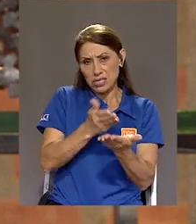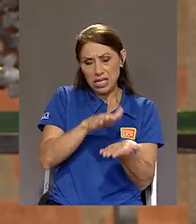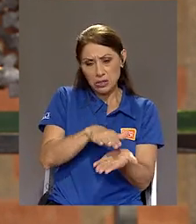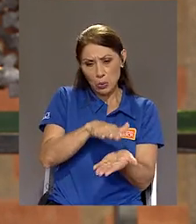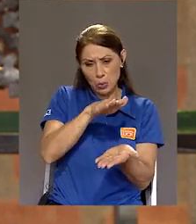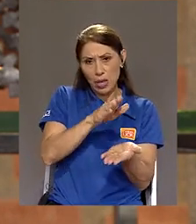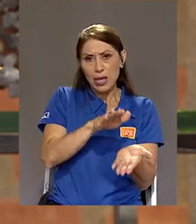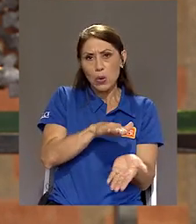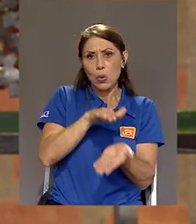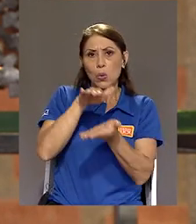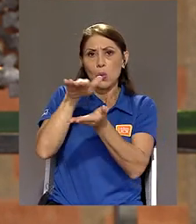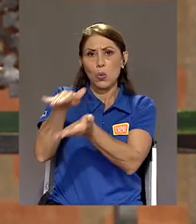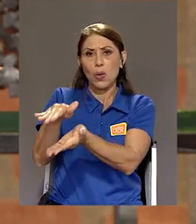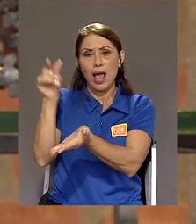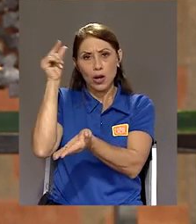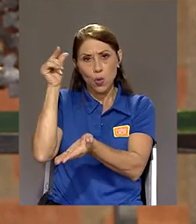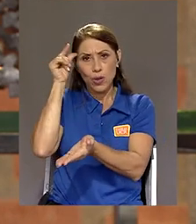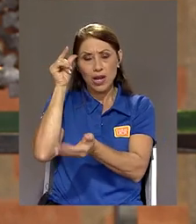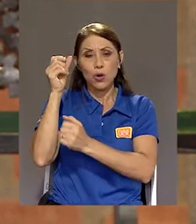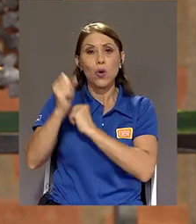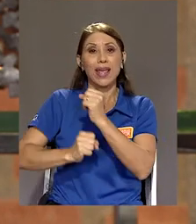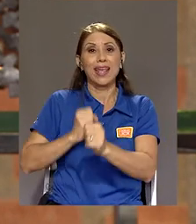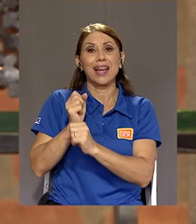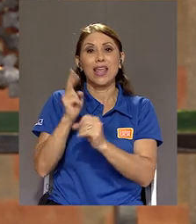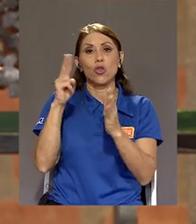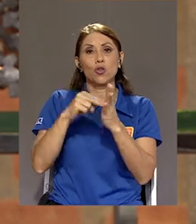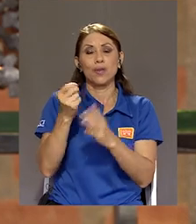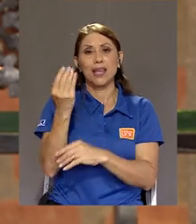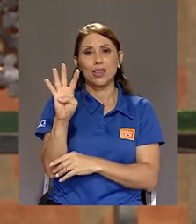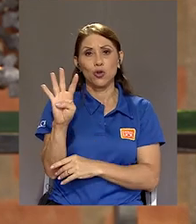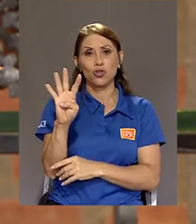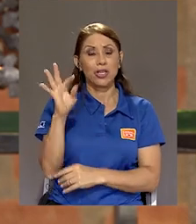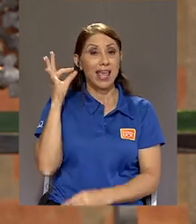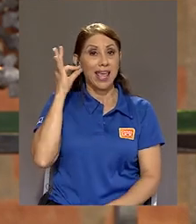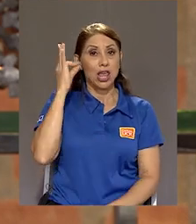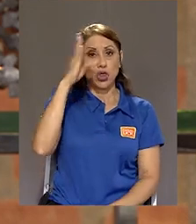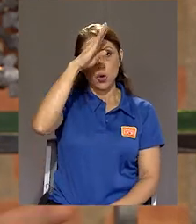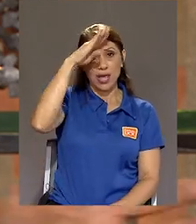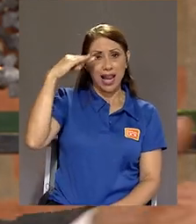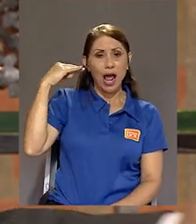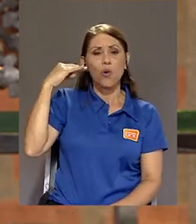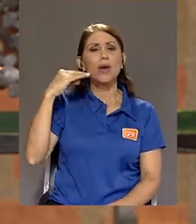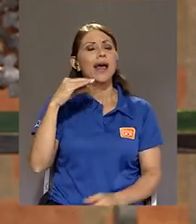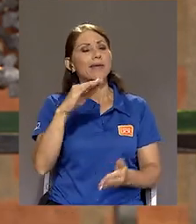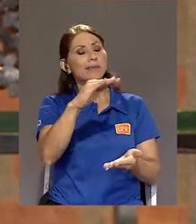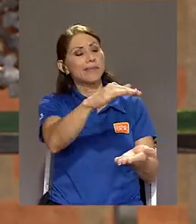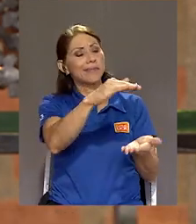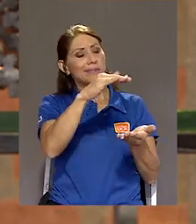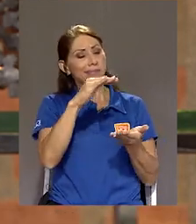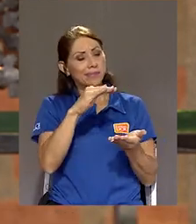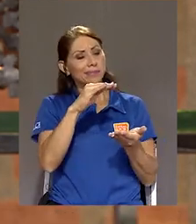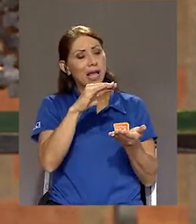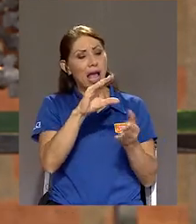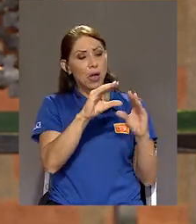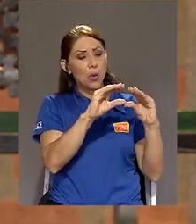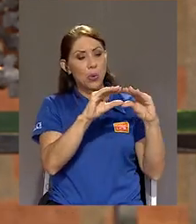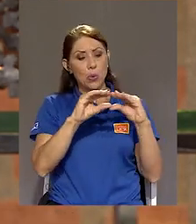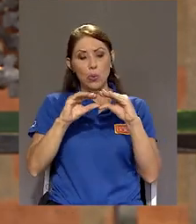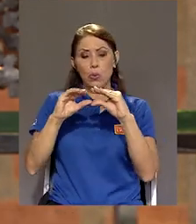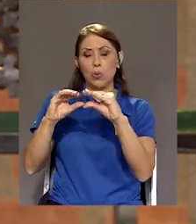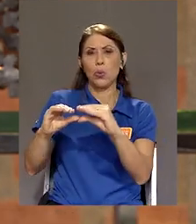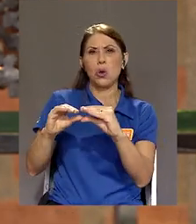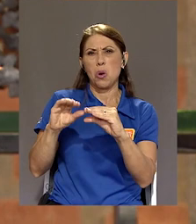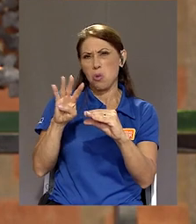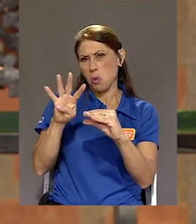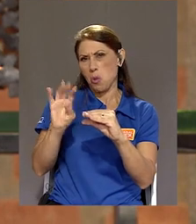gobierno en el 2014. Doña Laura de esas agarró 40 y pico y